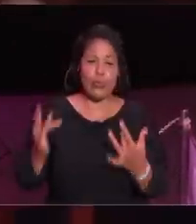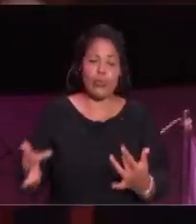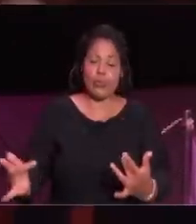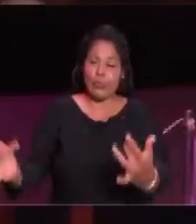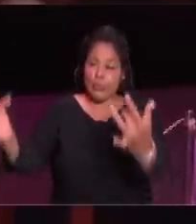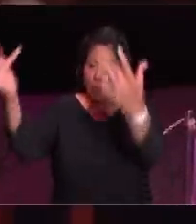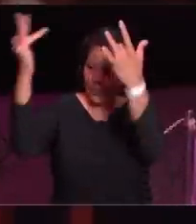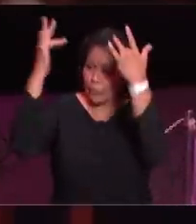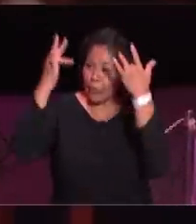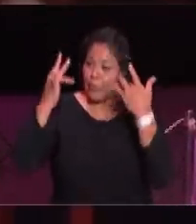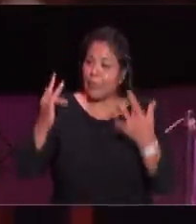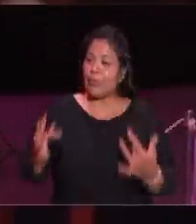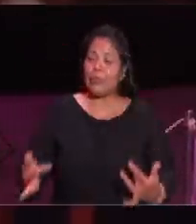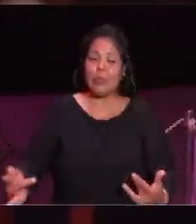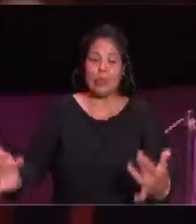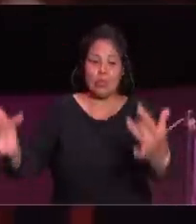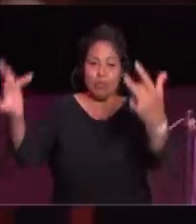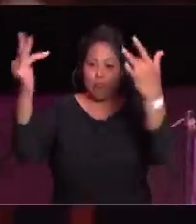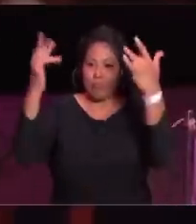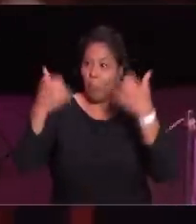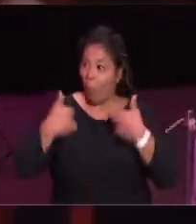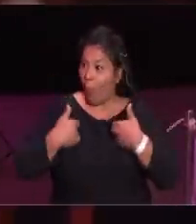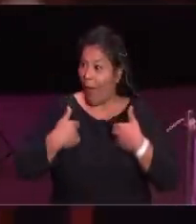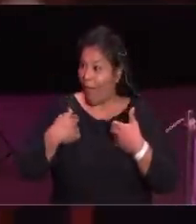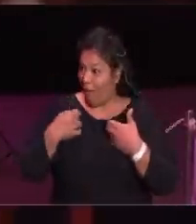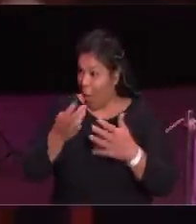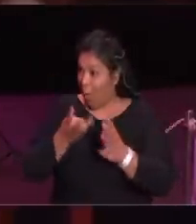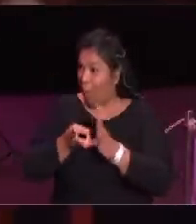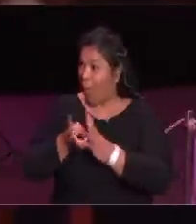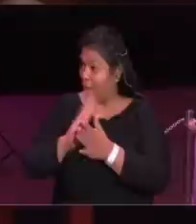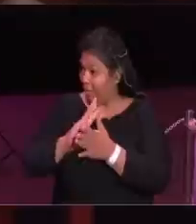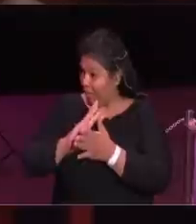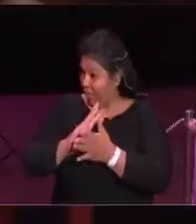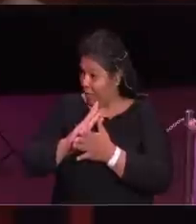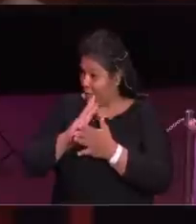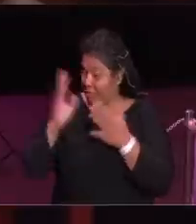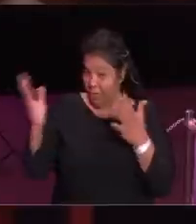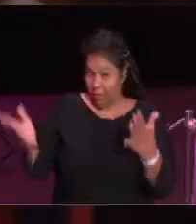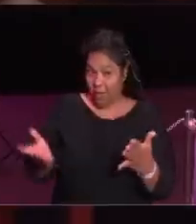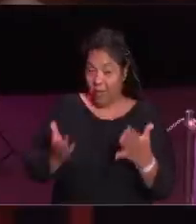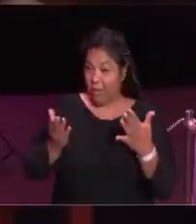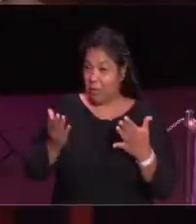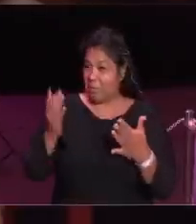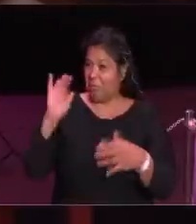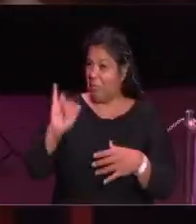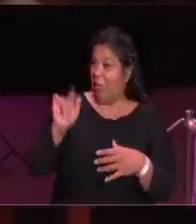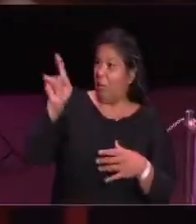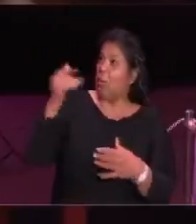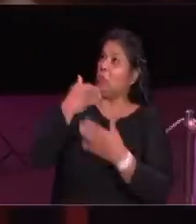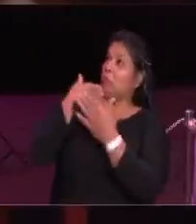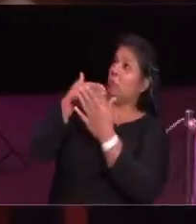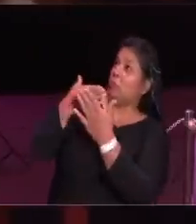misericordia. Habrá un testigo en esta noche que Jehová es bueno.